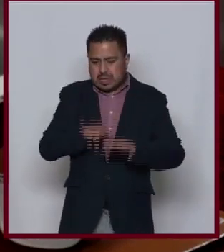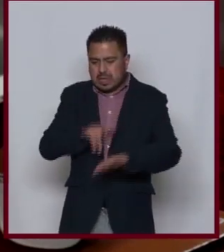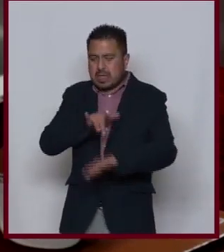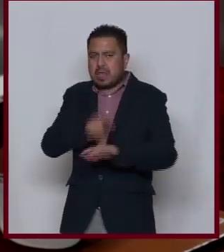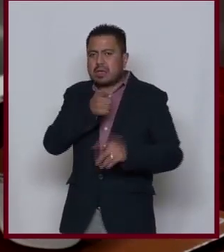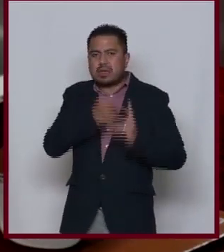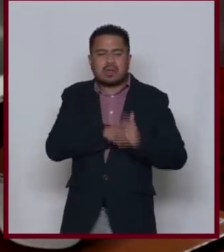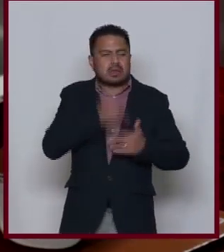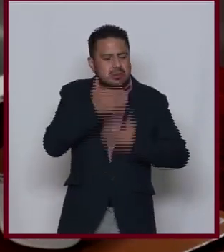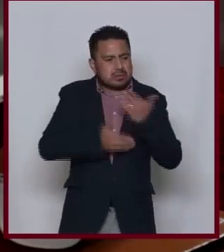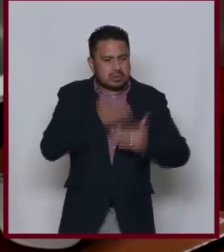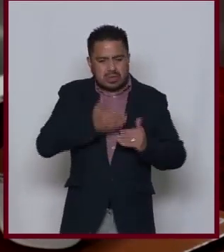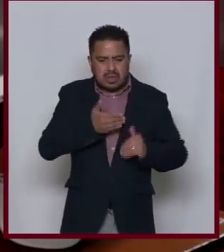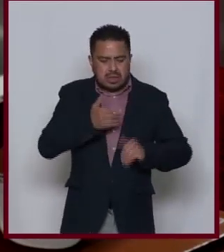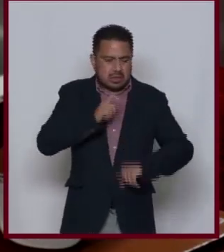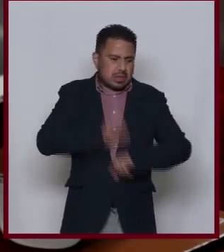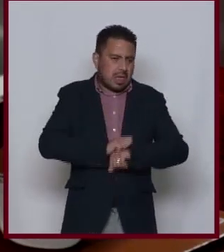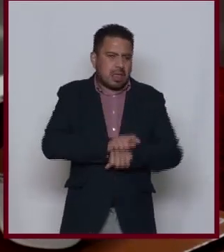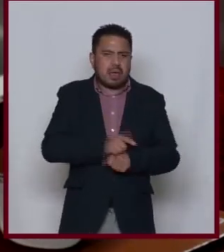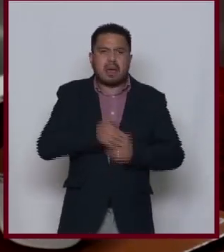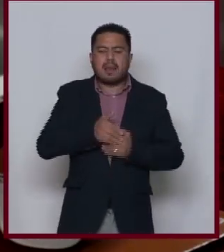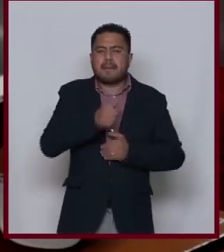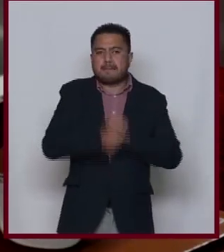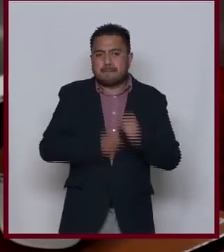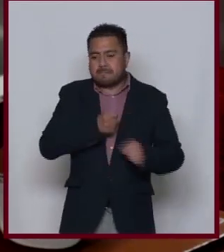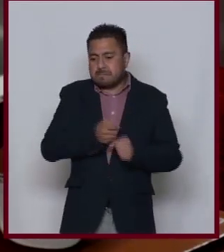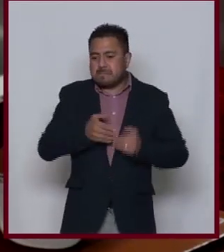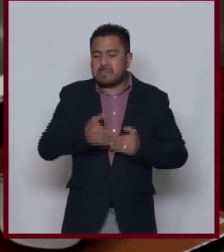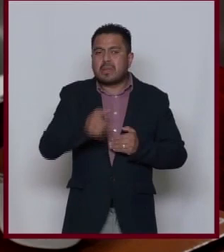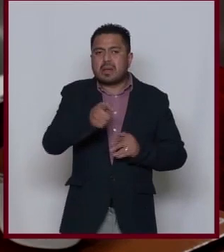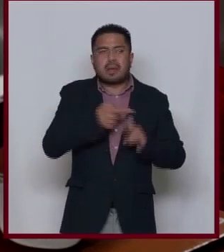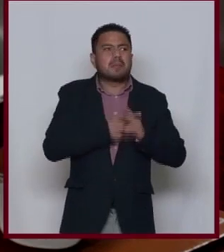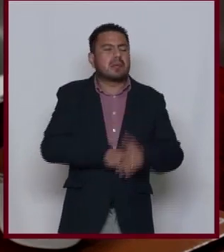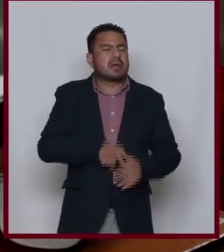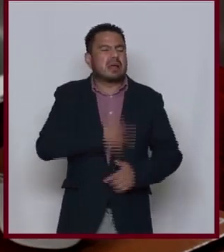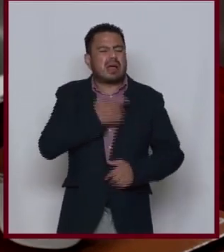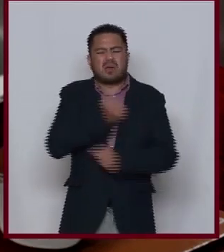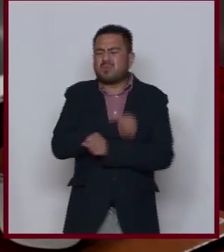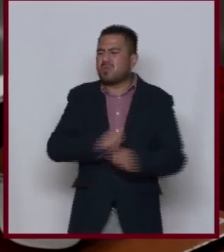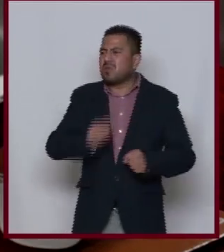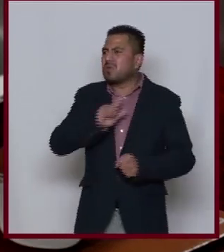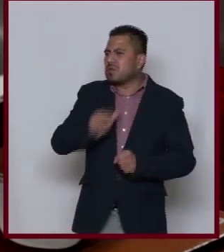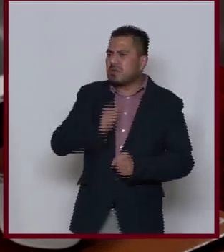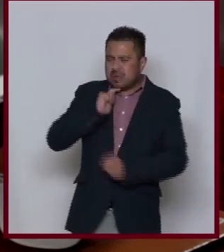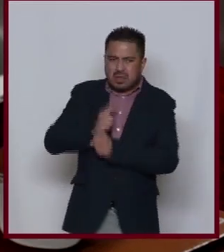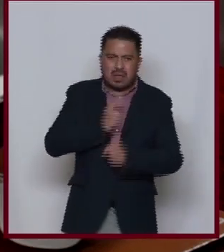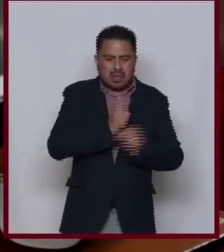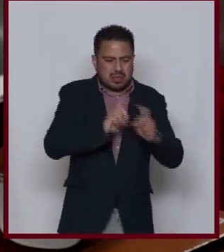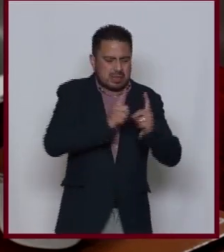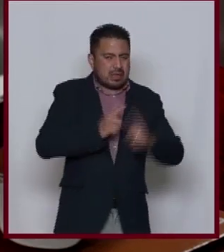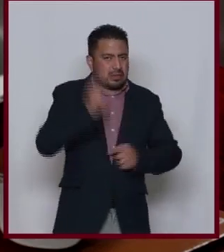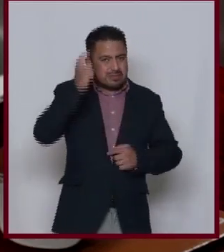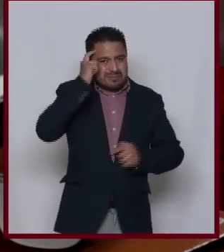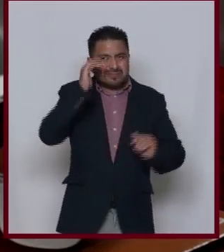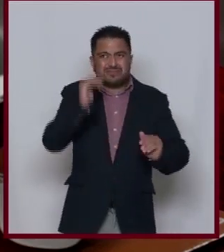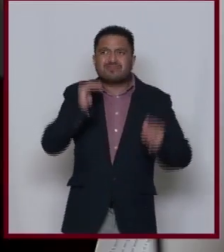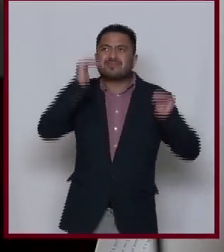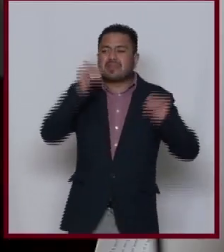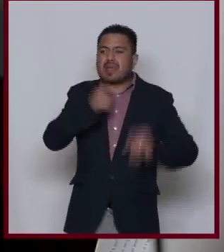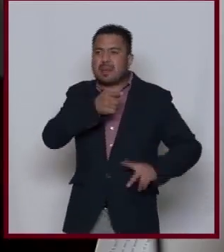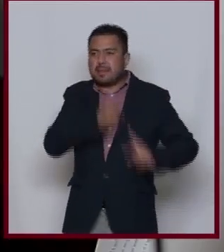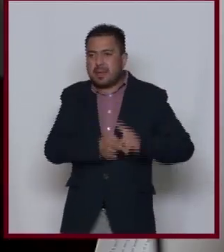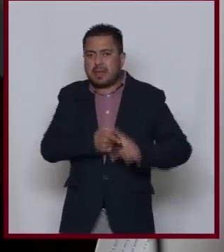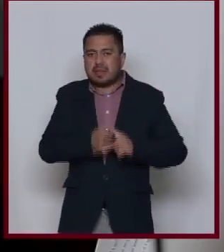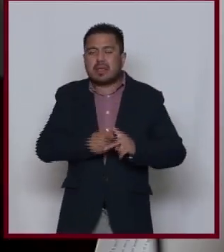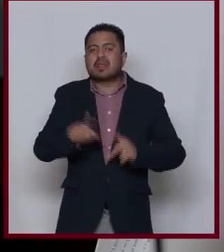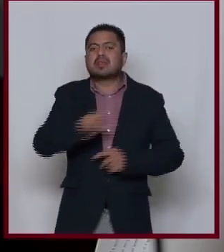empiezas a estudiar tiempos, solfeo desde primer año, al principio parece aburrido y después te das cuenta que desarrollaste un pensamiento matemático